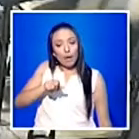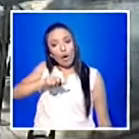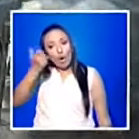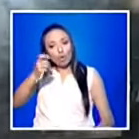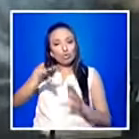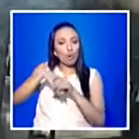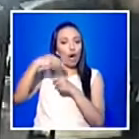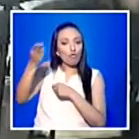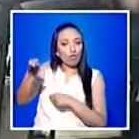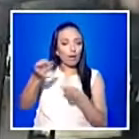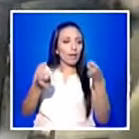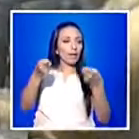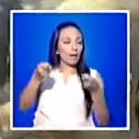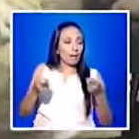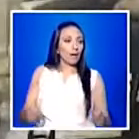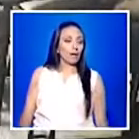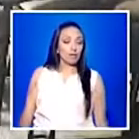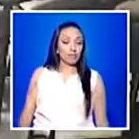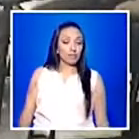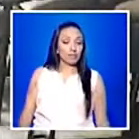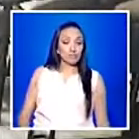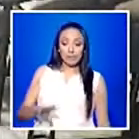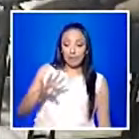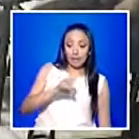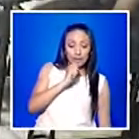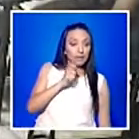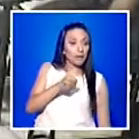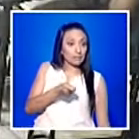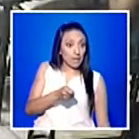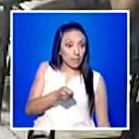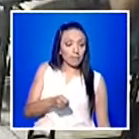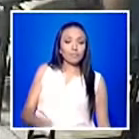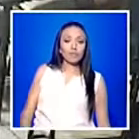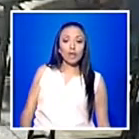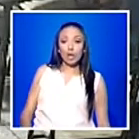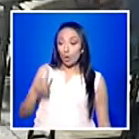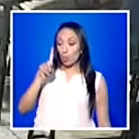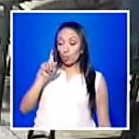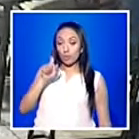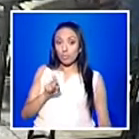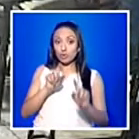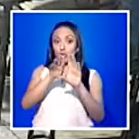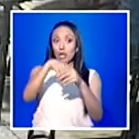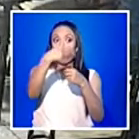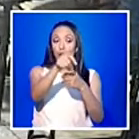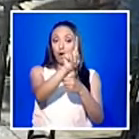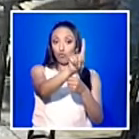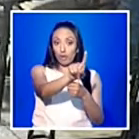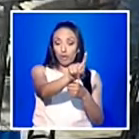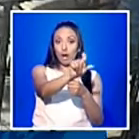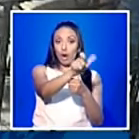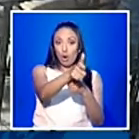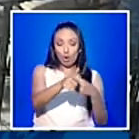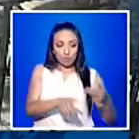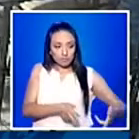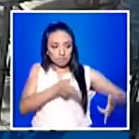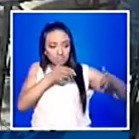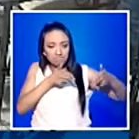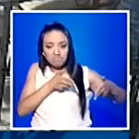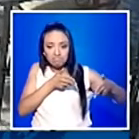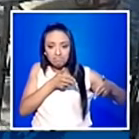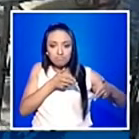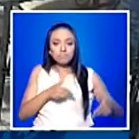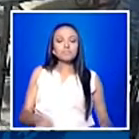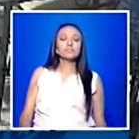afuera del local y le quitan las llaves. Una de las personas vigilaba la entrada, mientras que otra apuntaba con su arma a la víctima.